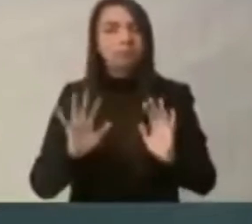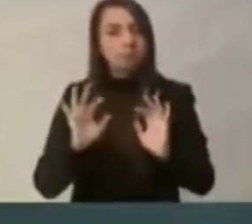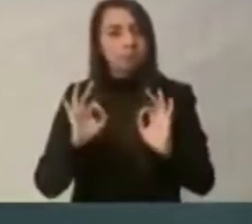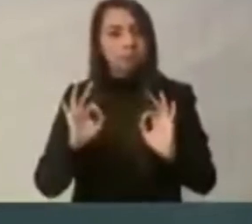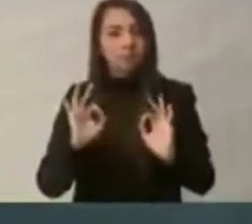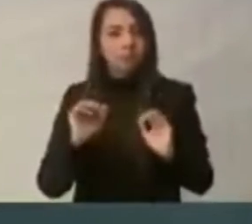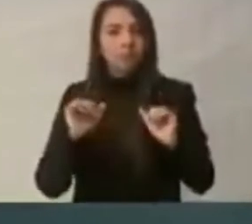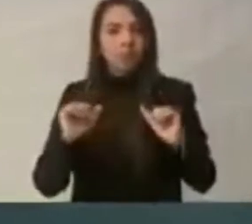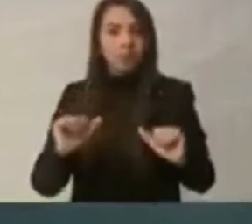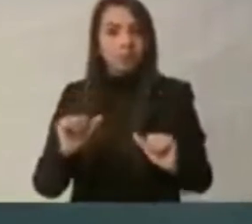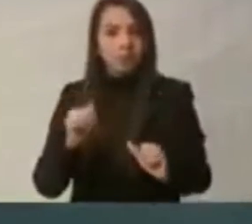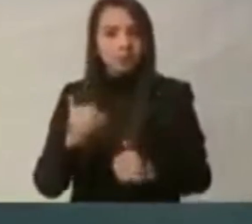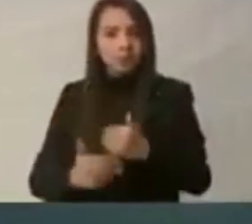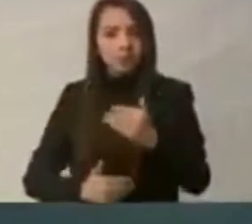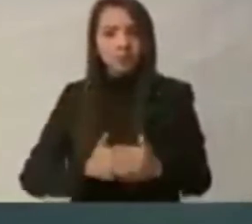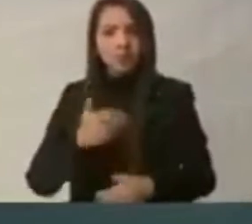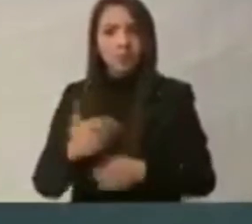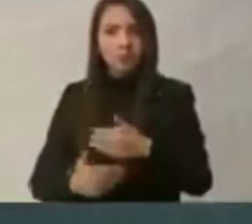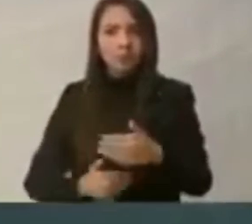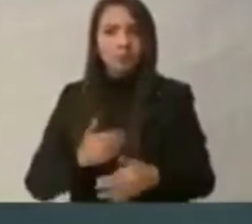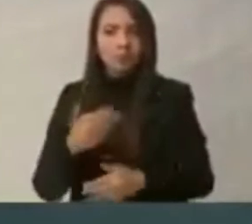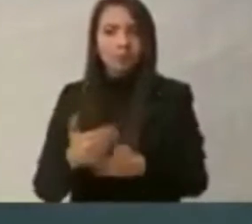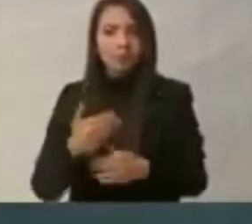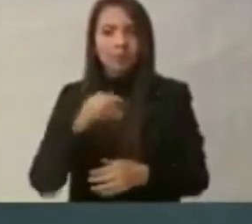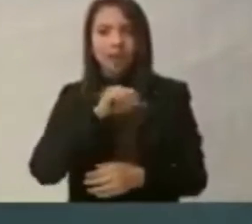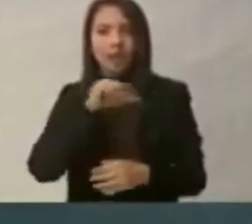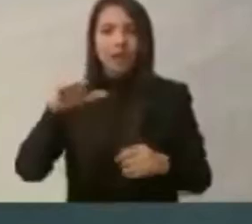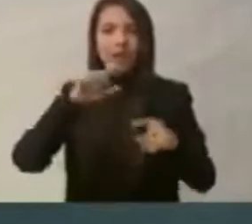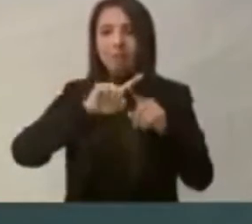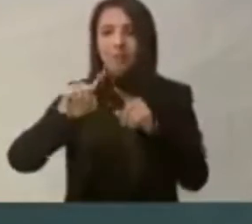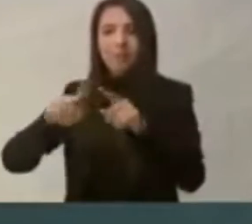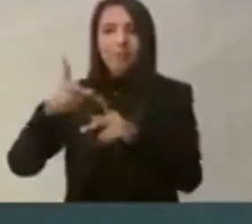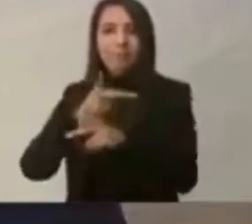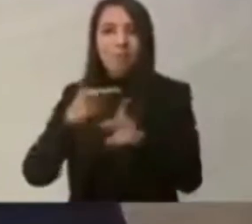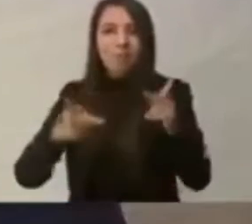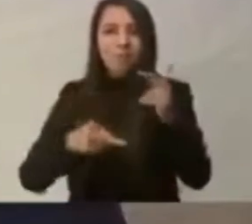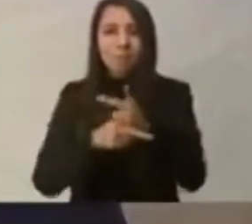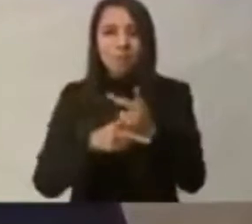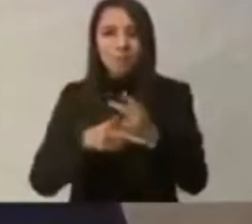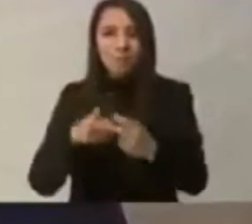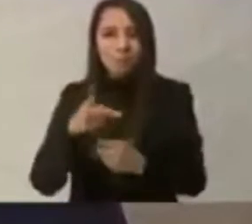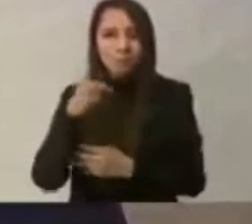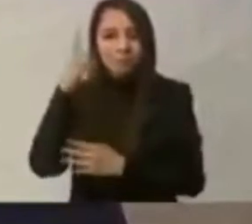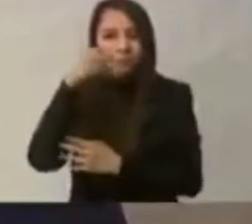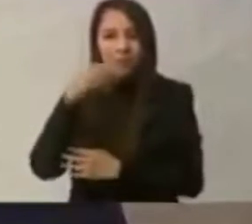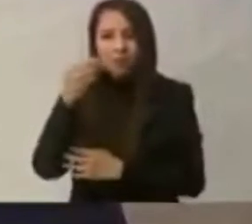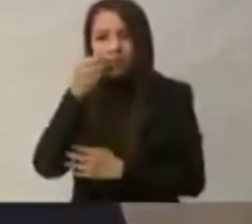de los productos indispensables.